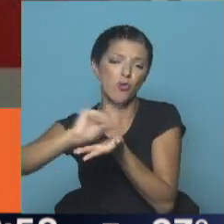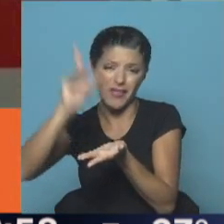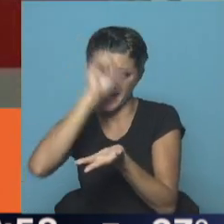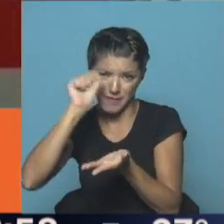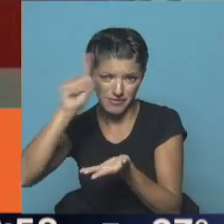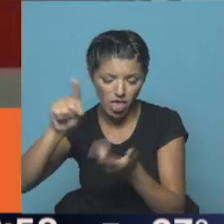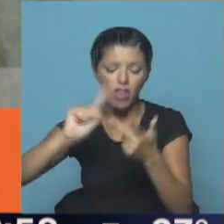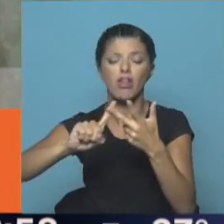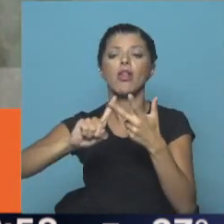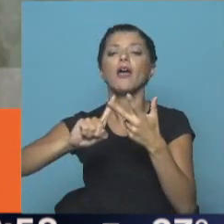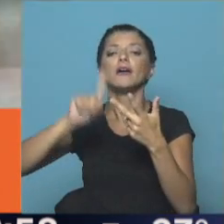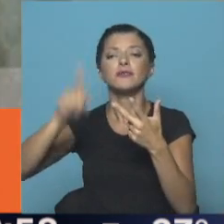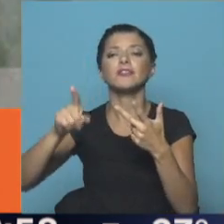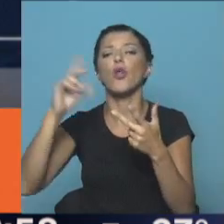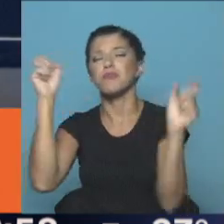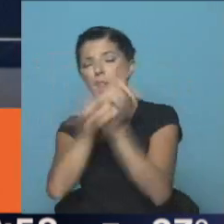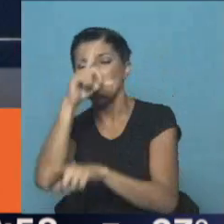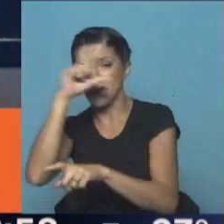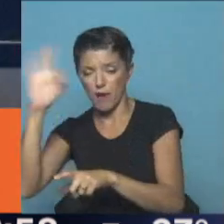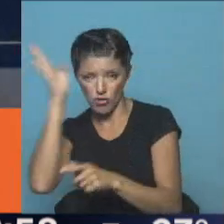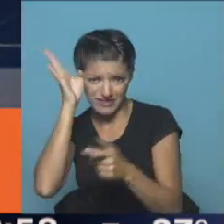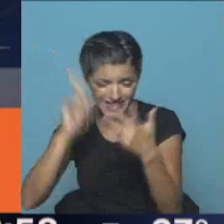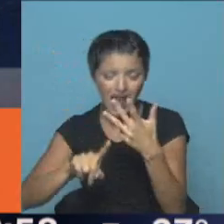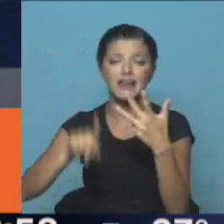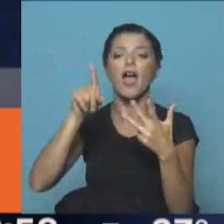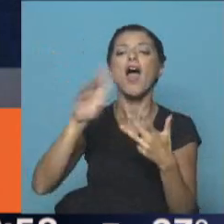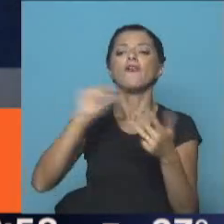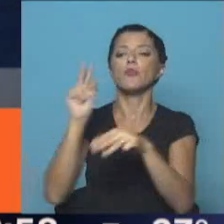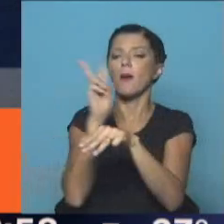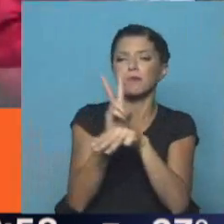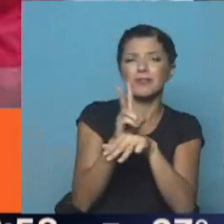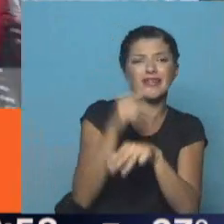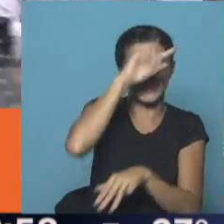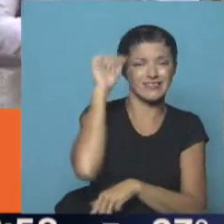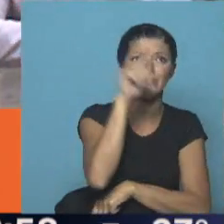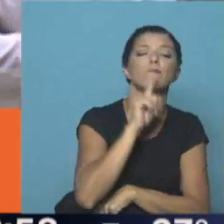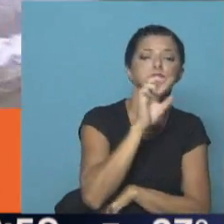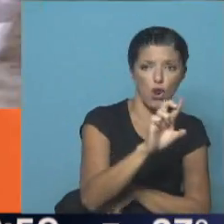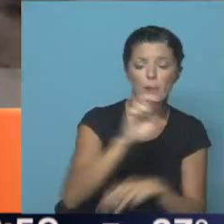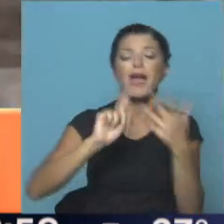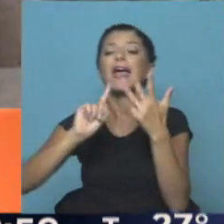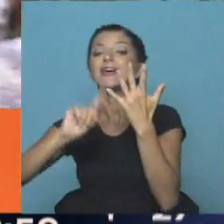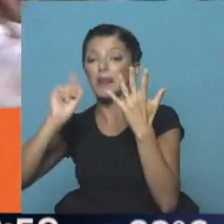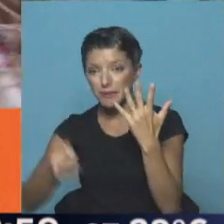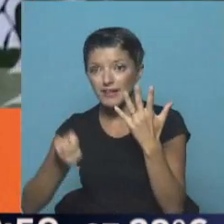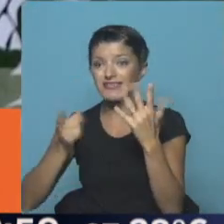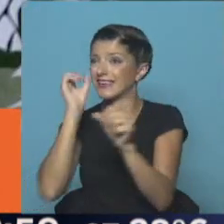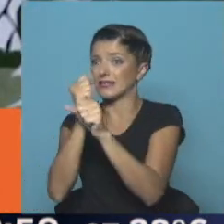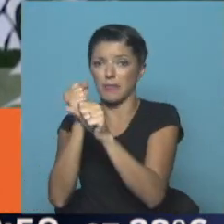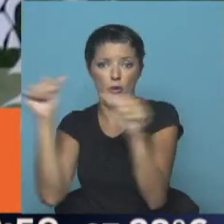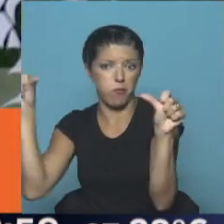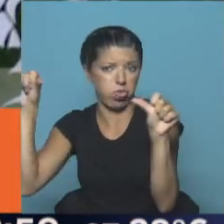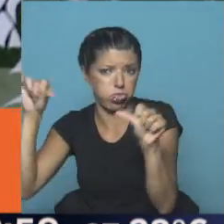los desatinos de la banca italiana, el impulso proteccionista de Donald Trump y el crecimiento interno del desempleo y